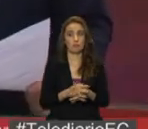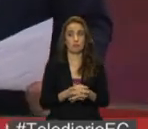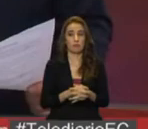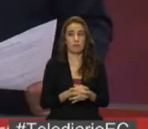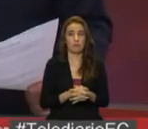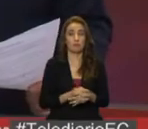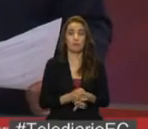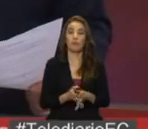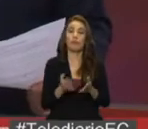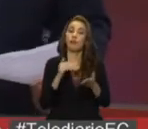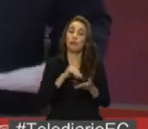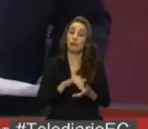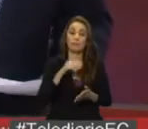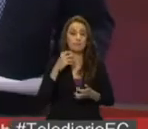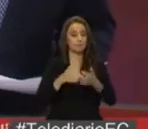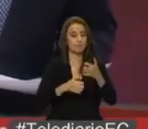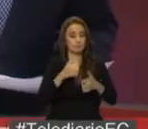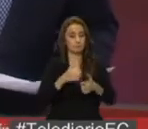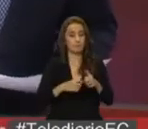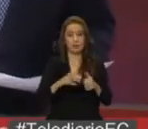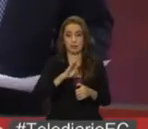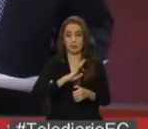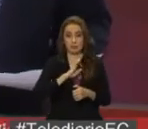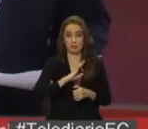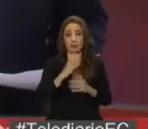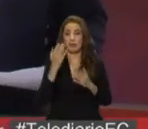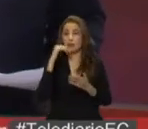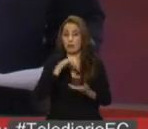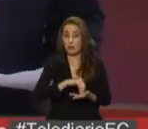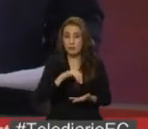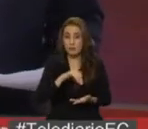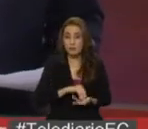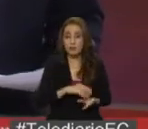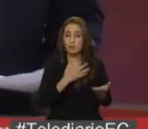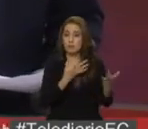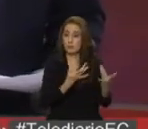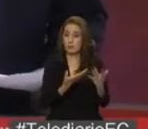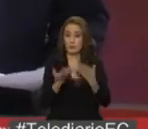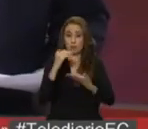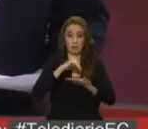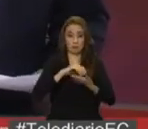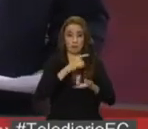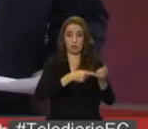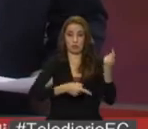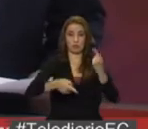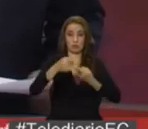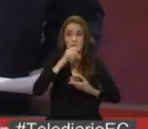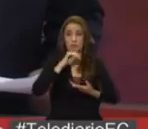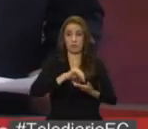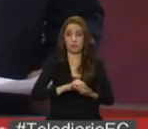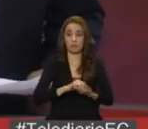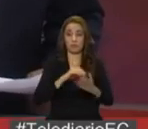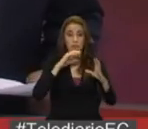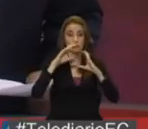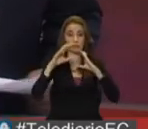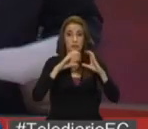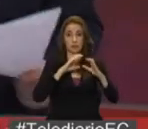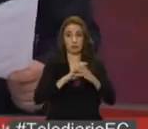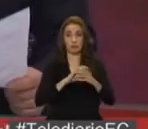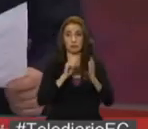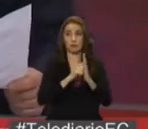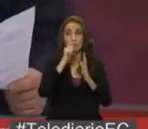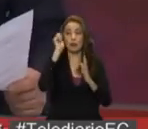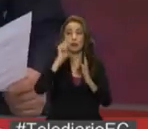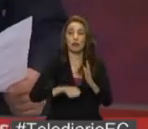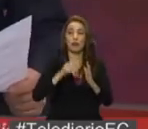Anticorrupción. Creo que tenemos cierto inconveniente en la conexión con la abogada Zobeida Aragundi. Esperamos ya retomar en estos segundos la conexión. Abogada,